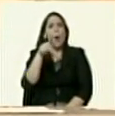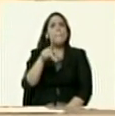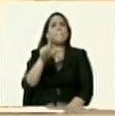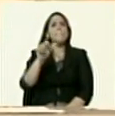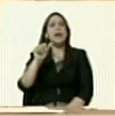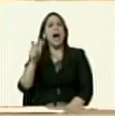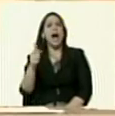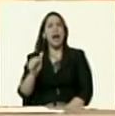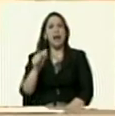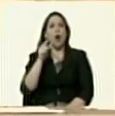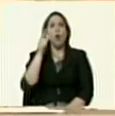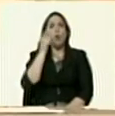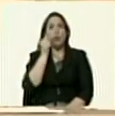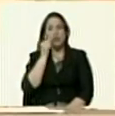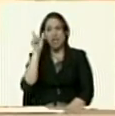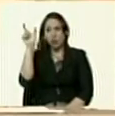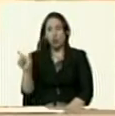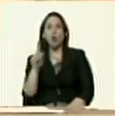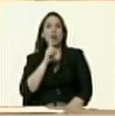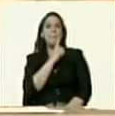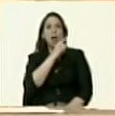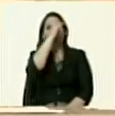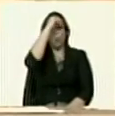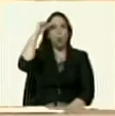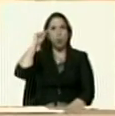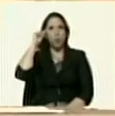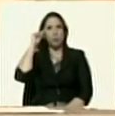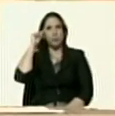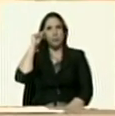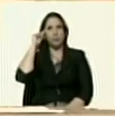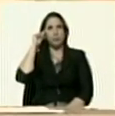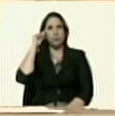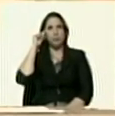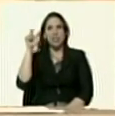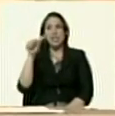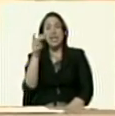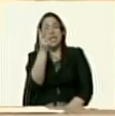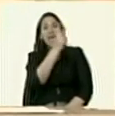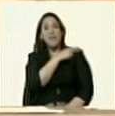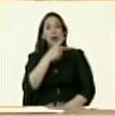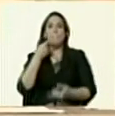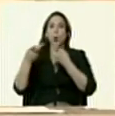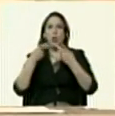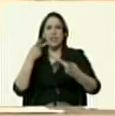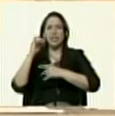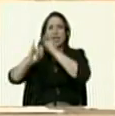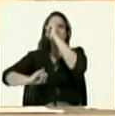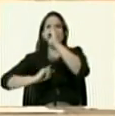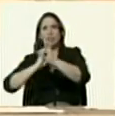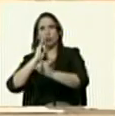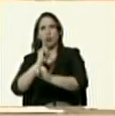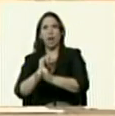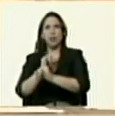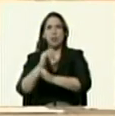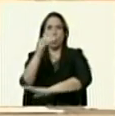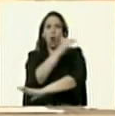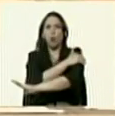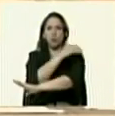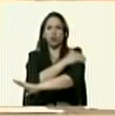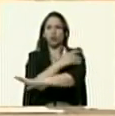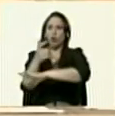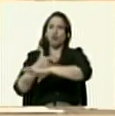Un señor llamado Julio Borges, que es el jefe de la política internacional del